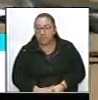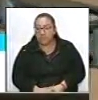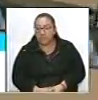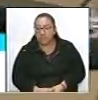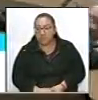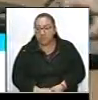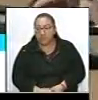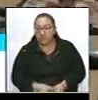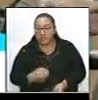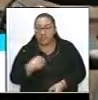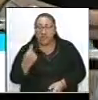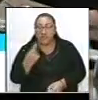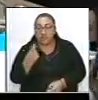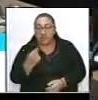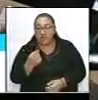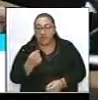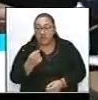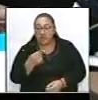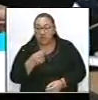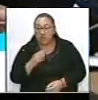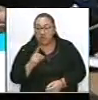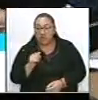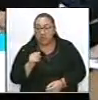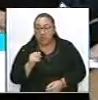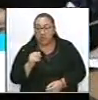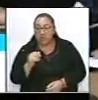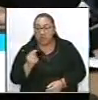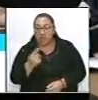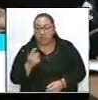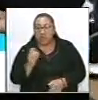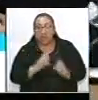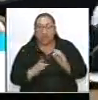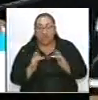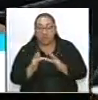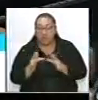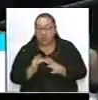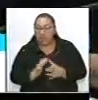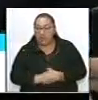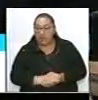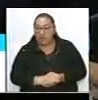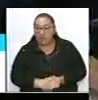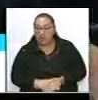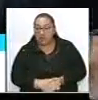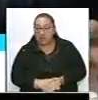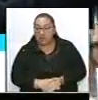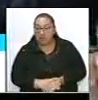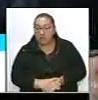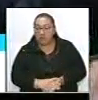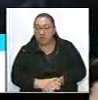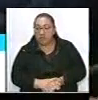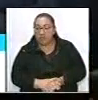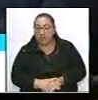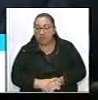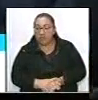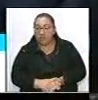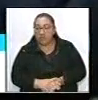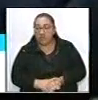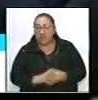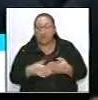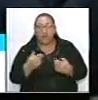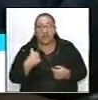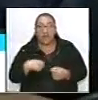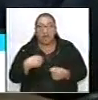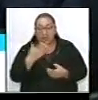Soy el general Eduardo González, soy gerente de coordinación de la Seguridad Ciudadana de Pueblo Libre. Recibe el saludo del